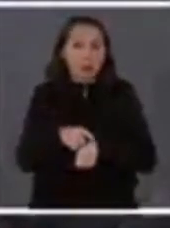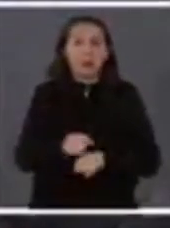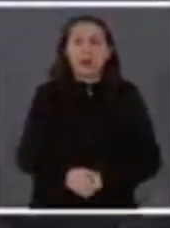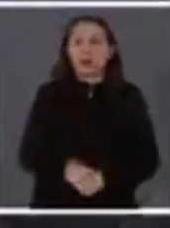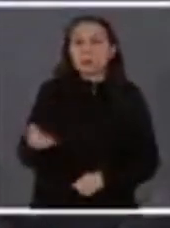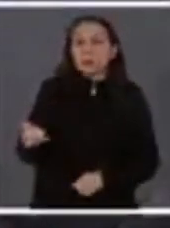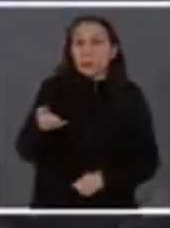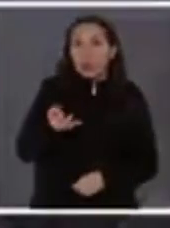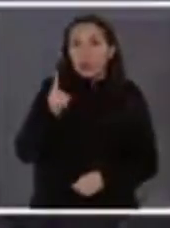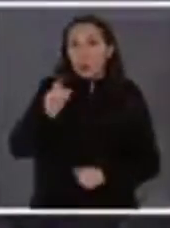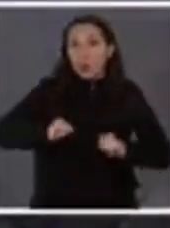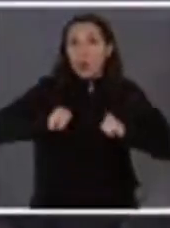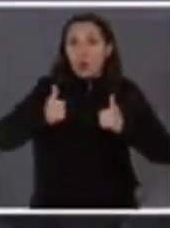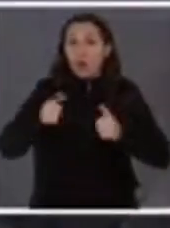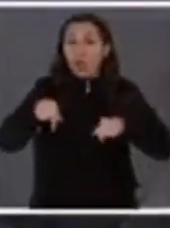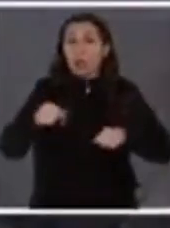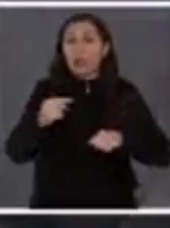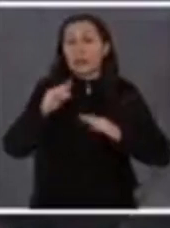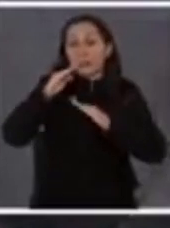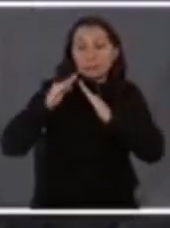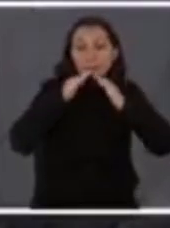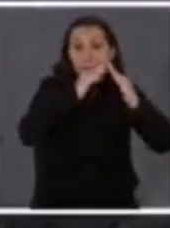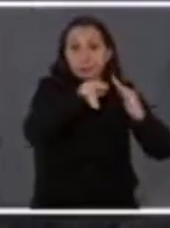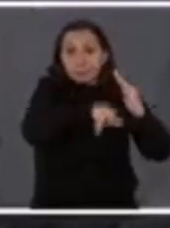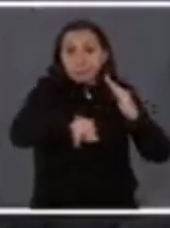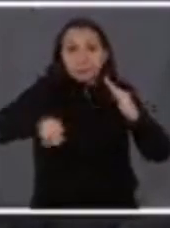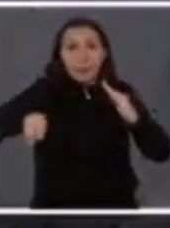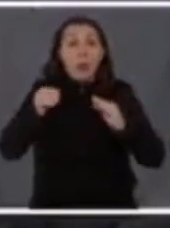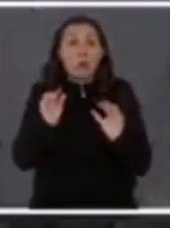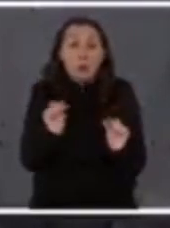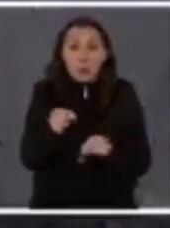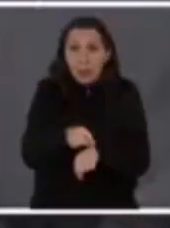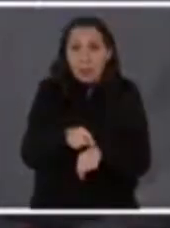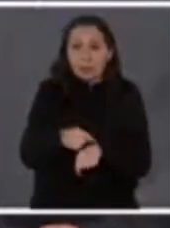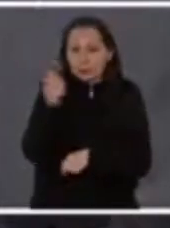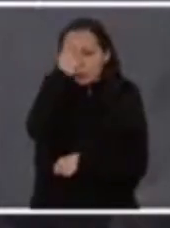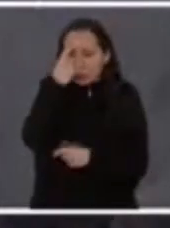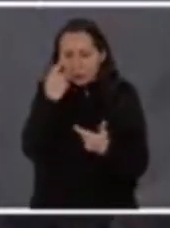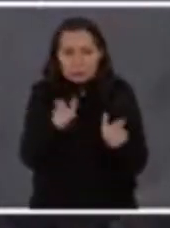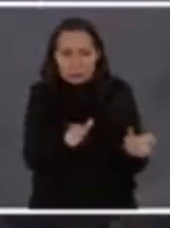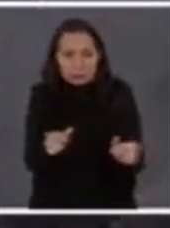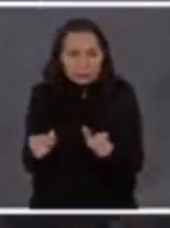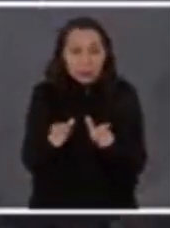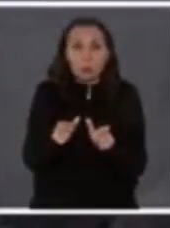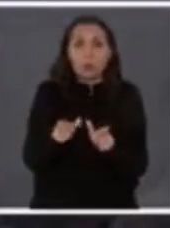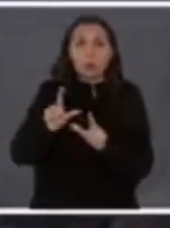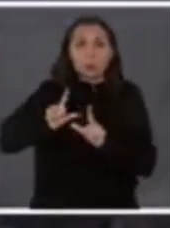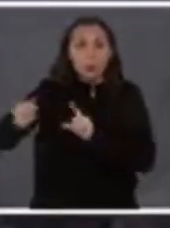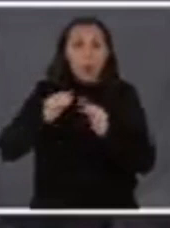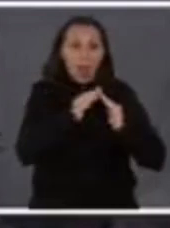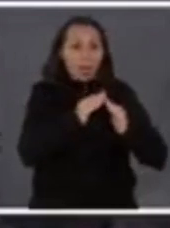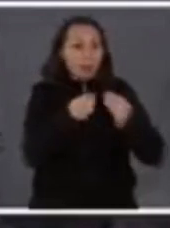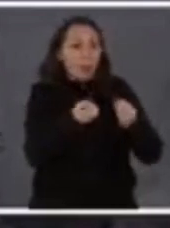persona, uno de los jóvenes que está acá albergado, que está preocupado por la seguridad. Los que tuvieron que abandonar